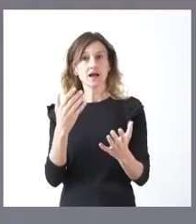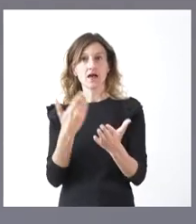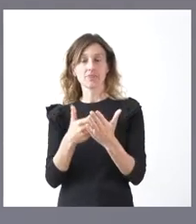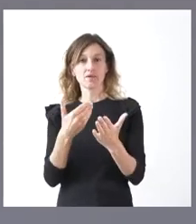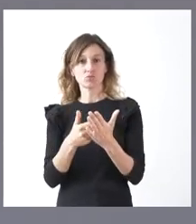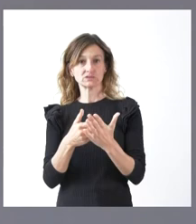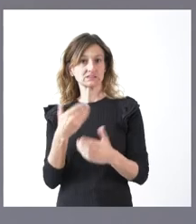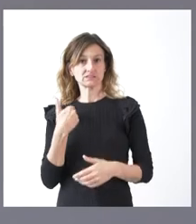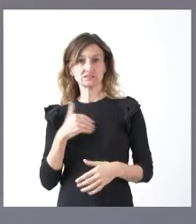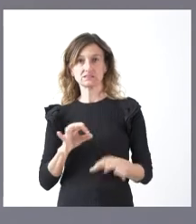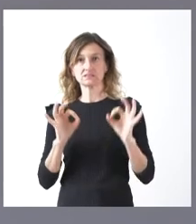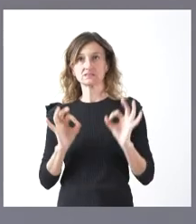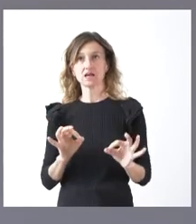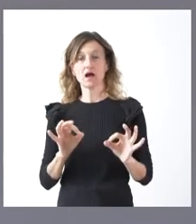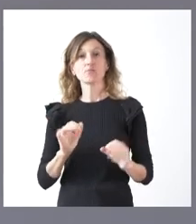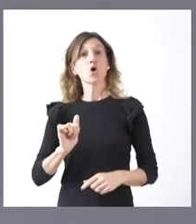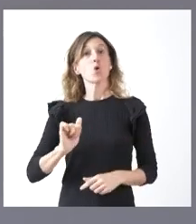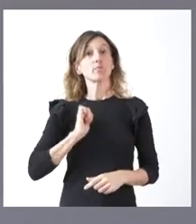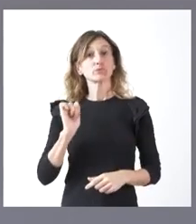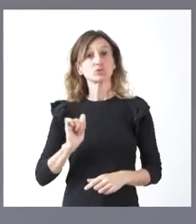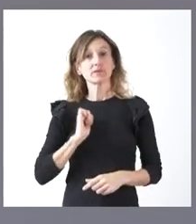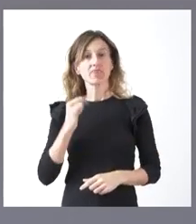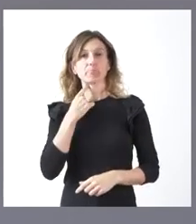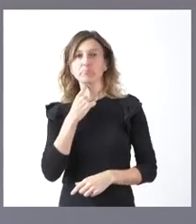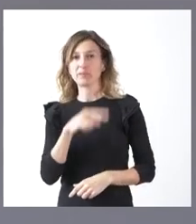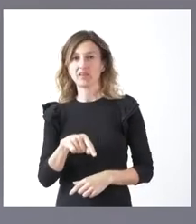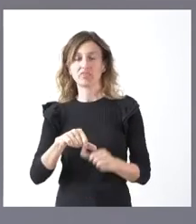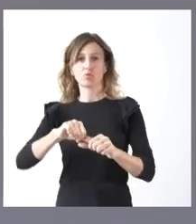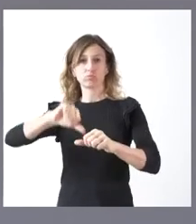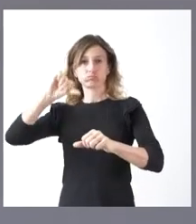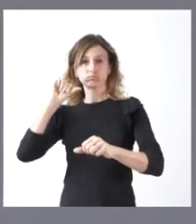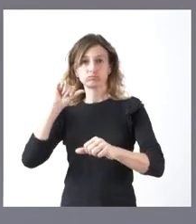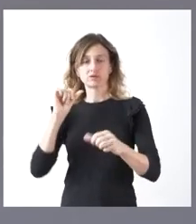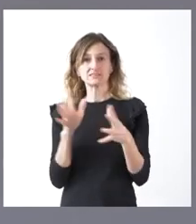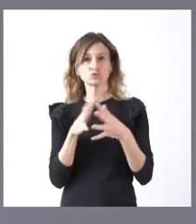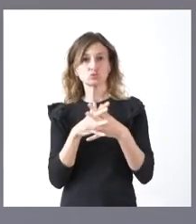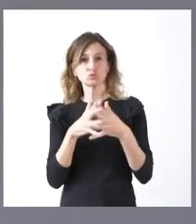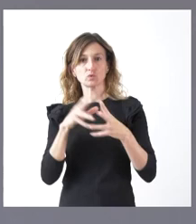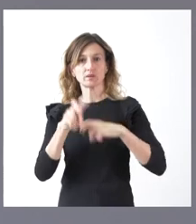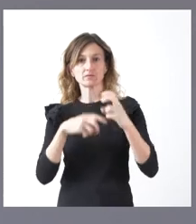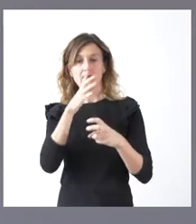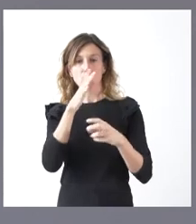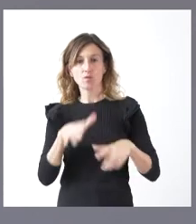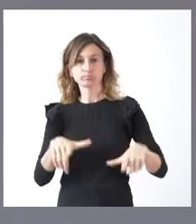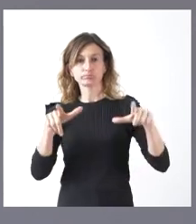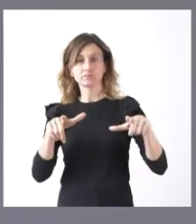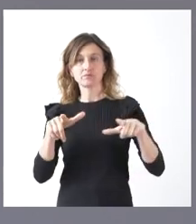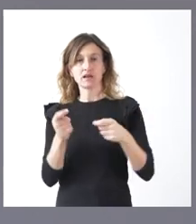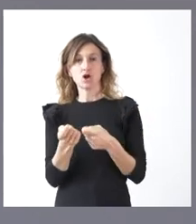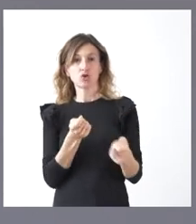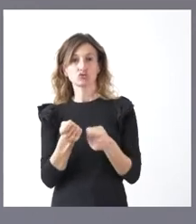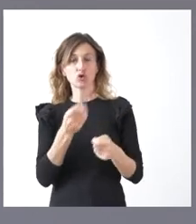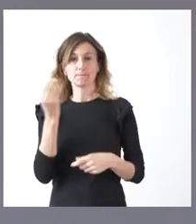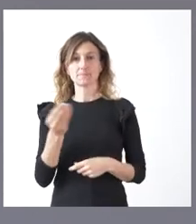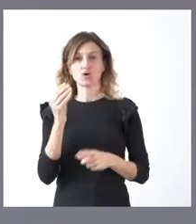atravesado es precisamente la oportunidad perdida de haber hecho determinadas infraestructuras hidráulicas que hubieran regulado el mejor